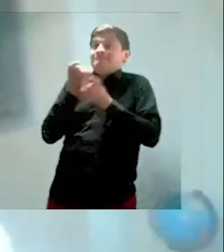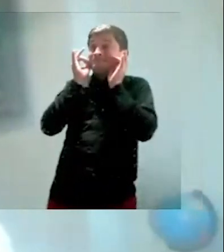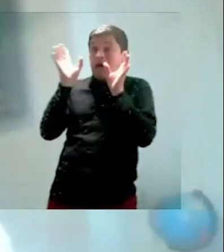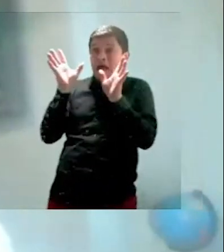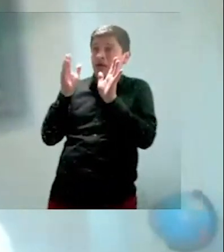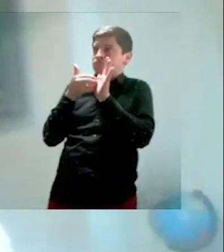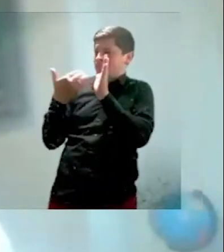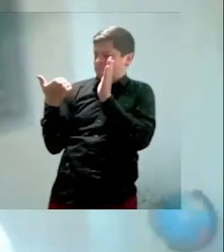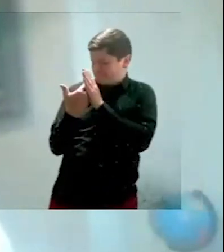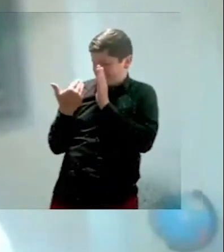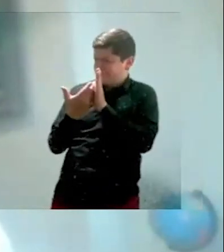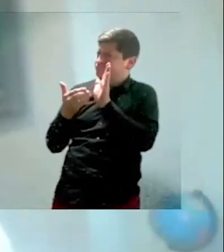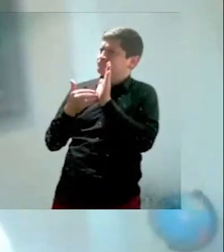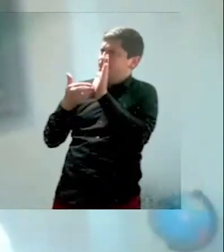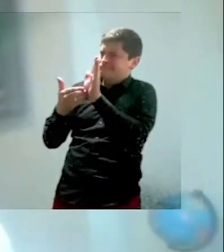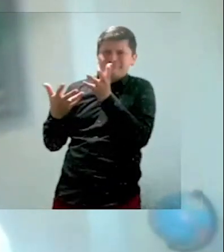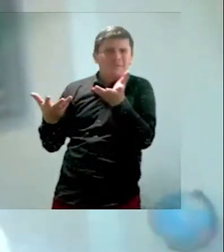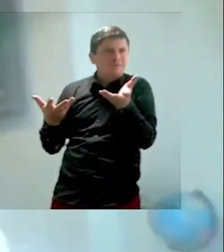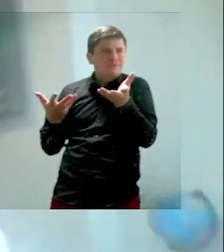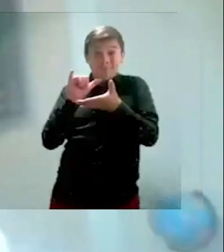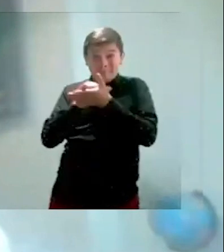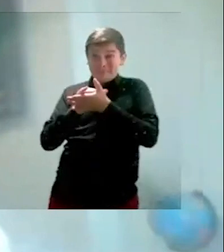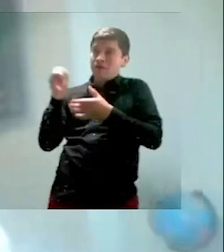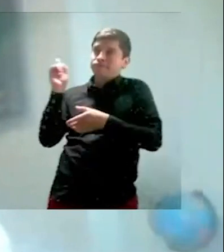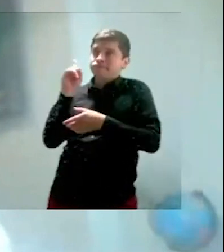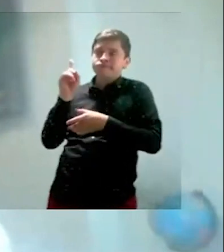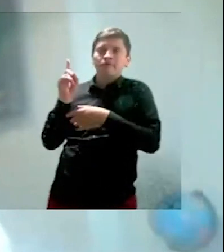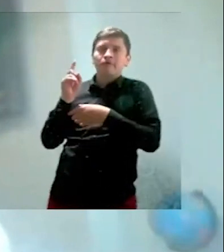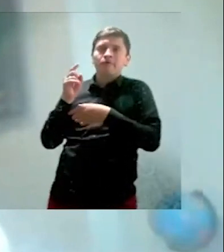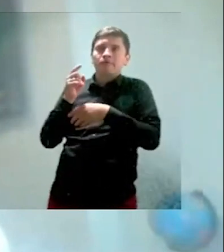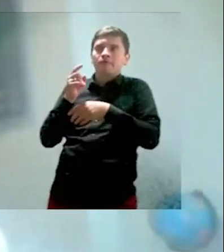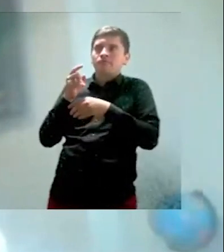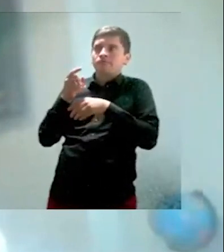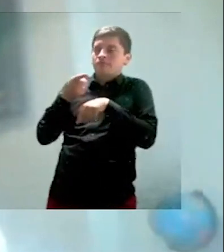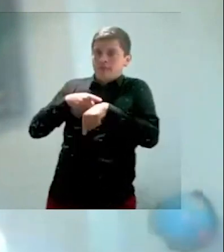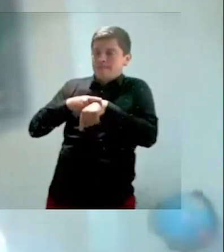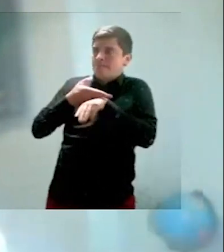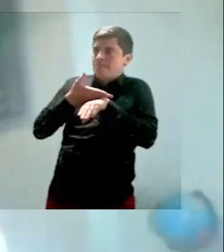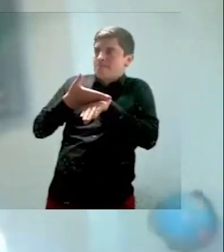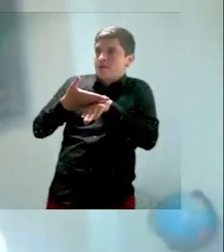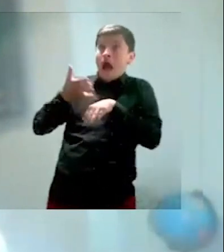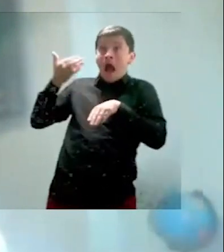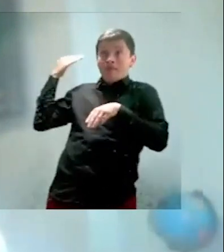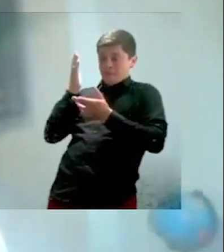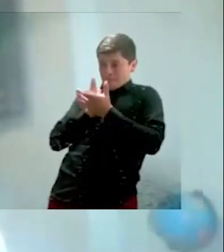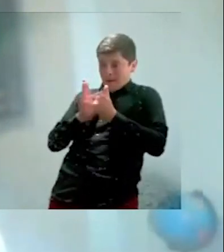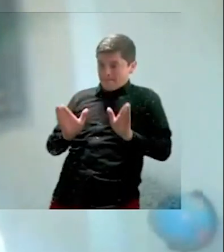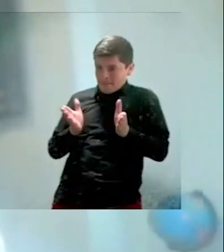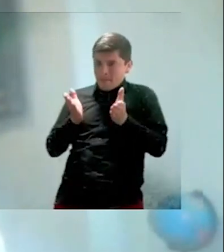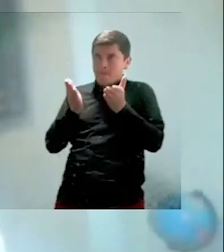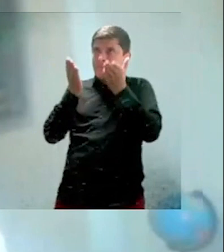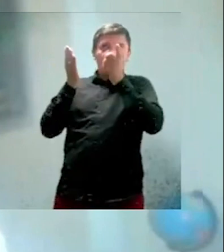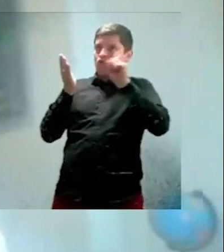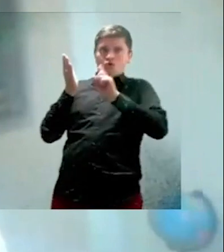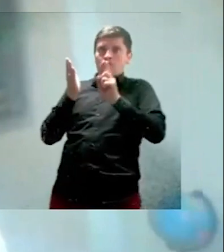de ellas. Y aquí en este test la Corte le exigía a la persona de la